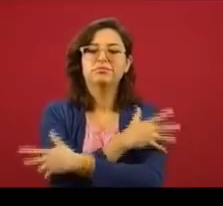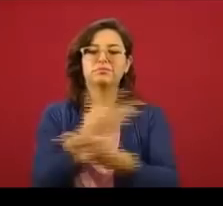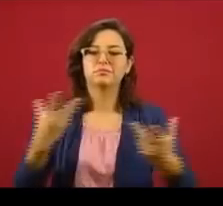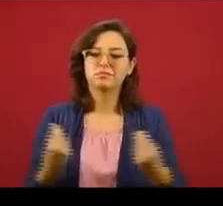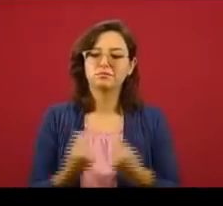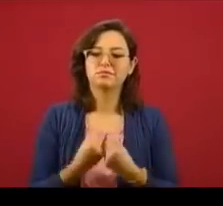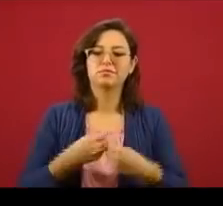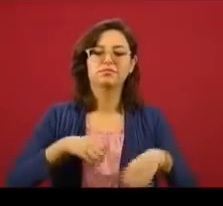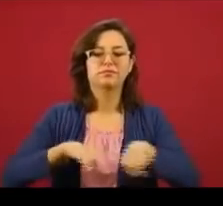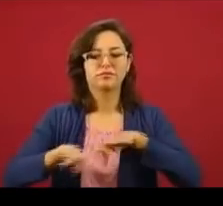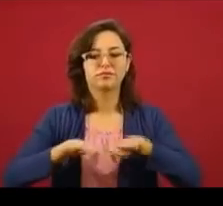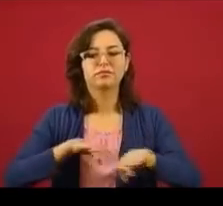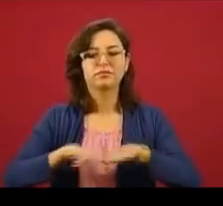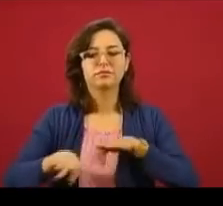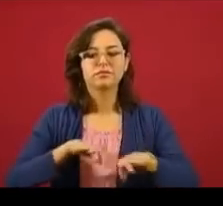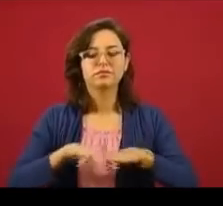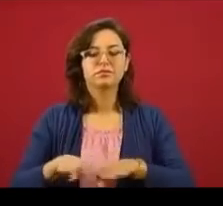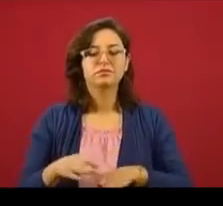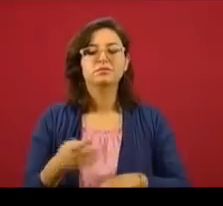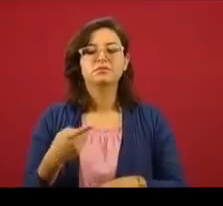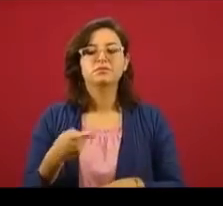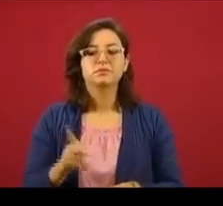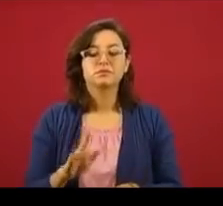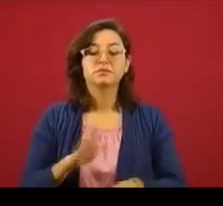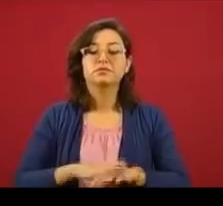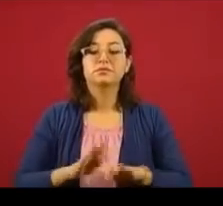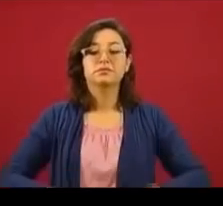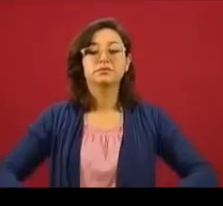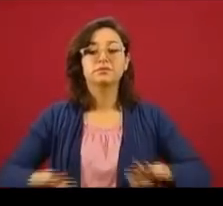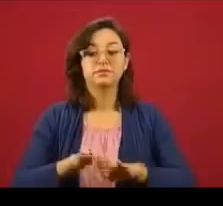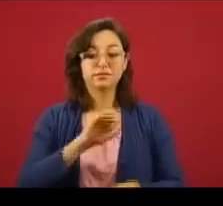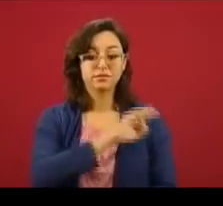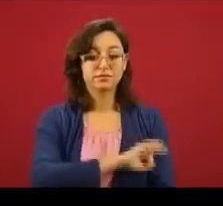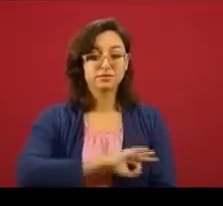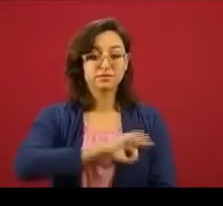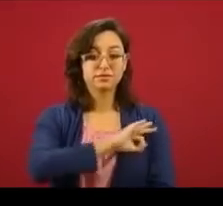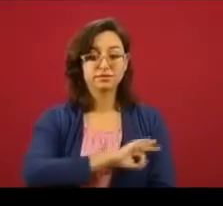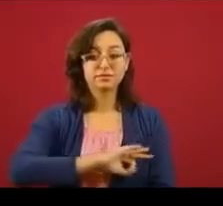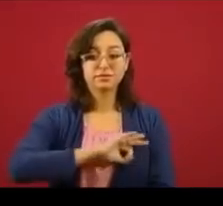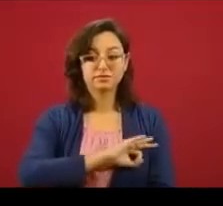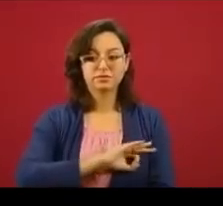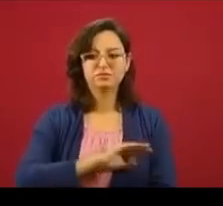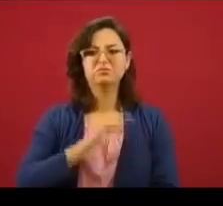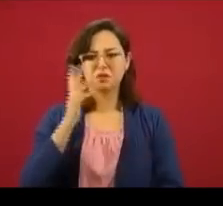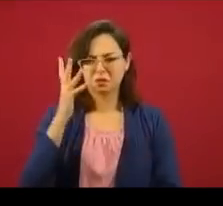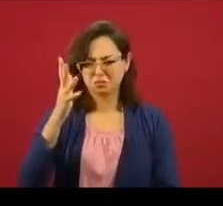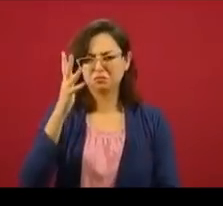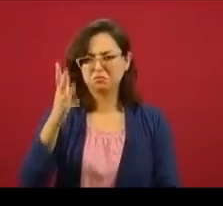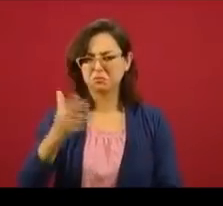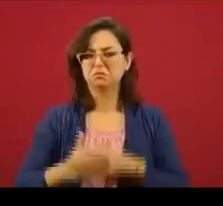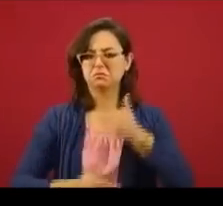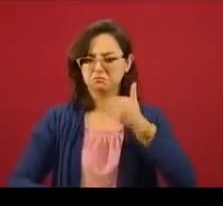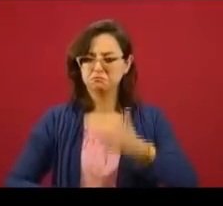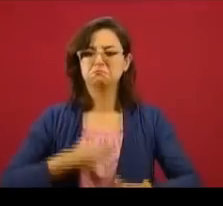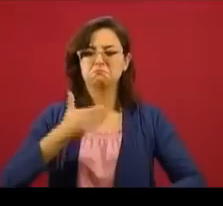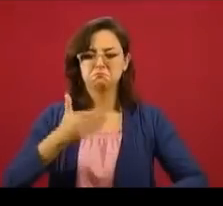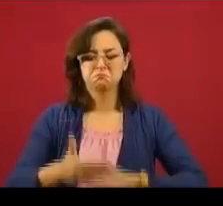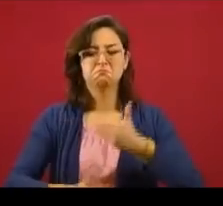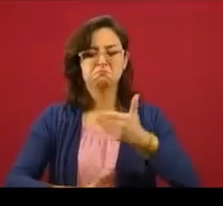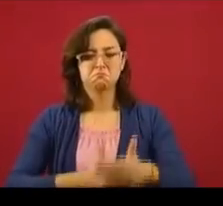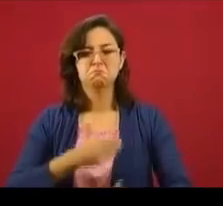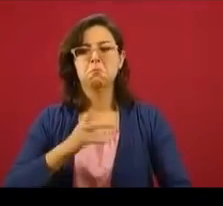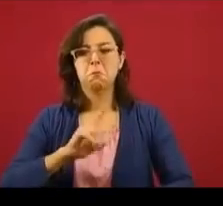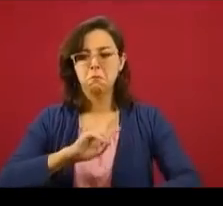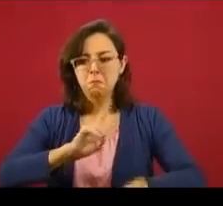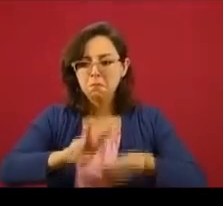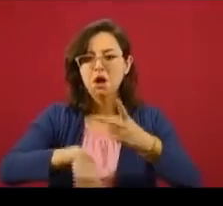trabajando y sobre todo siendo felices. Pero ya vamos de